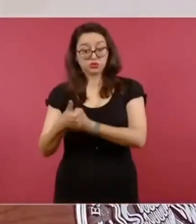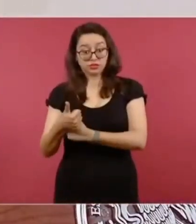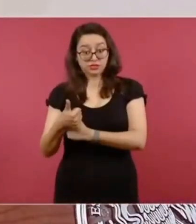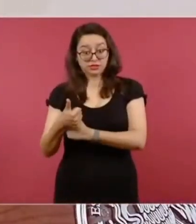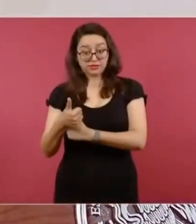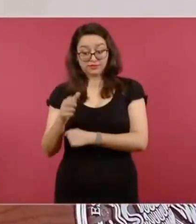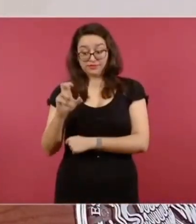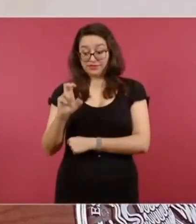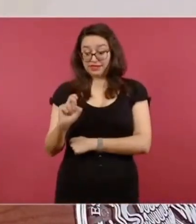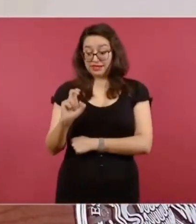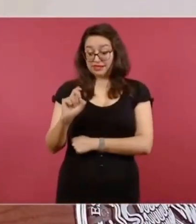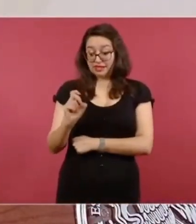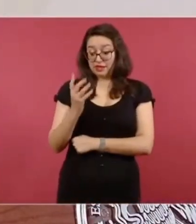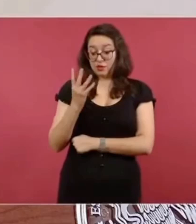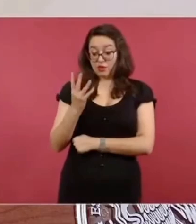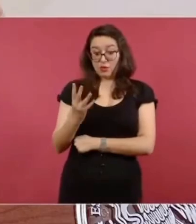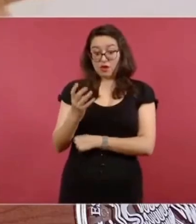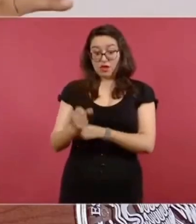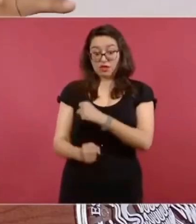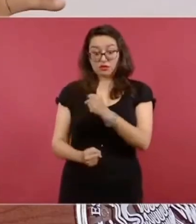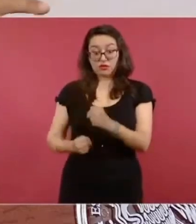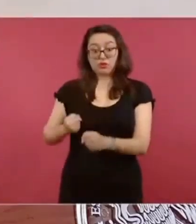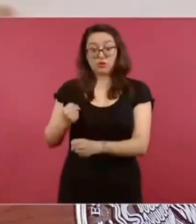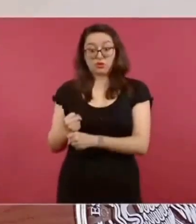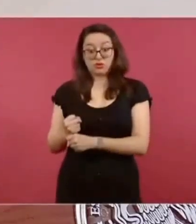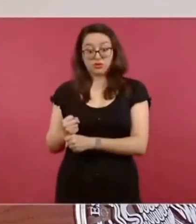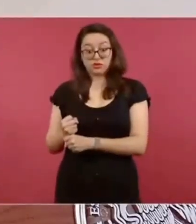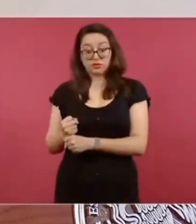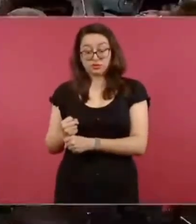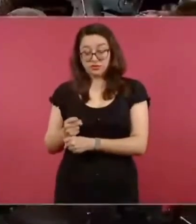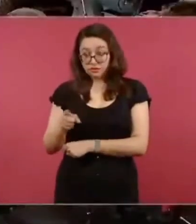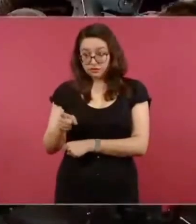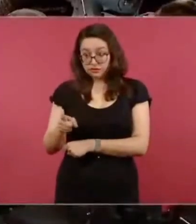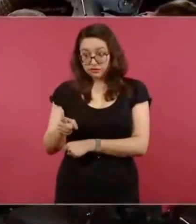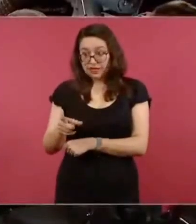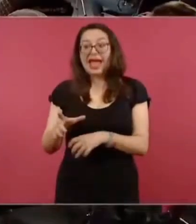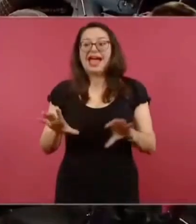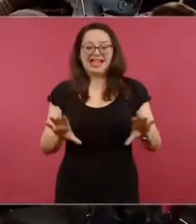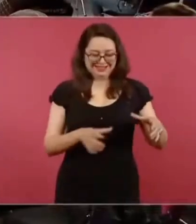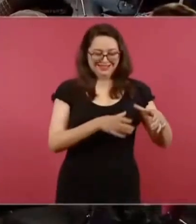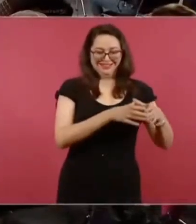34 años. Gómez Pedraza, Manuel Gómez Pedraza,